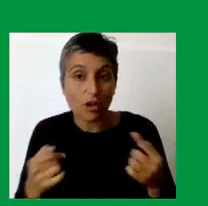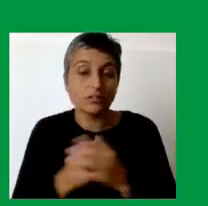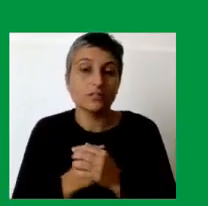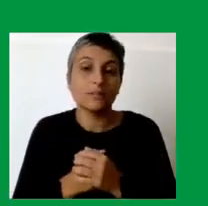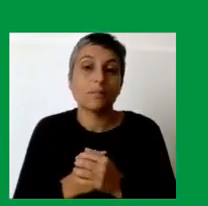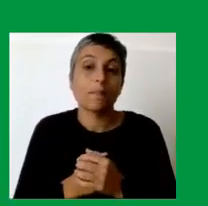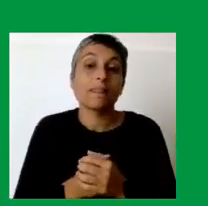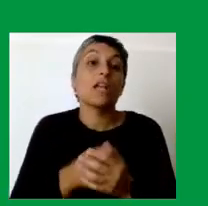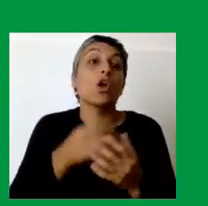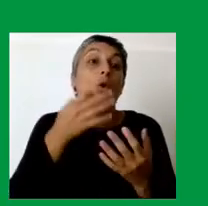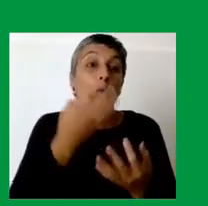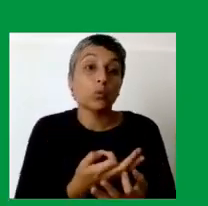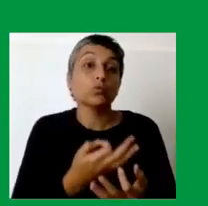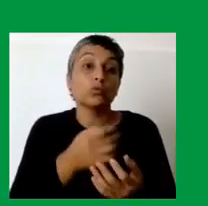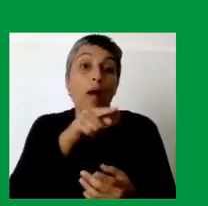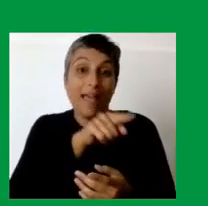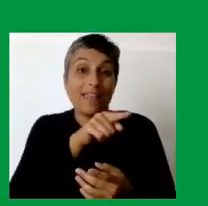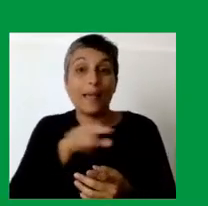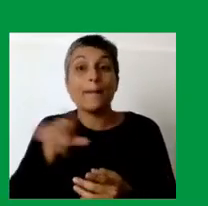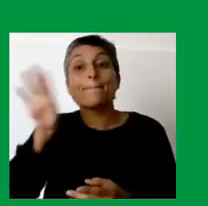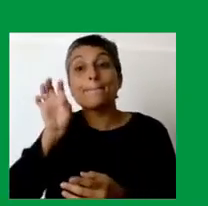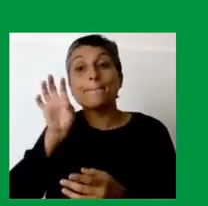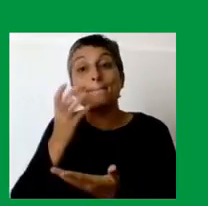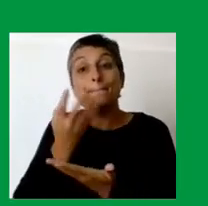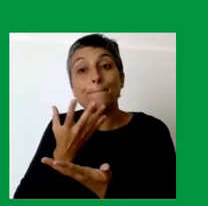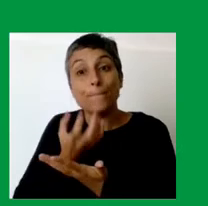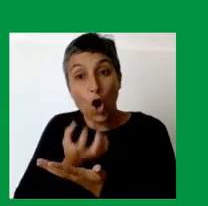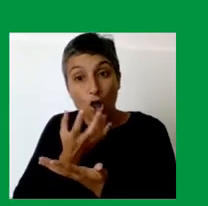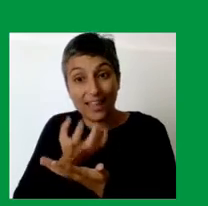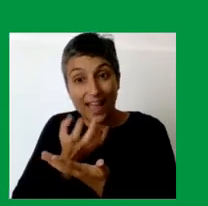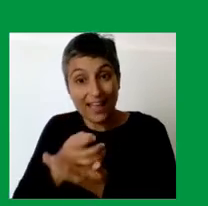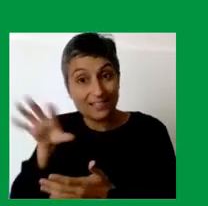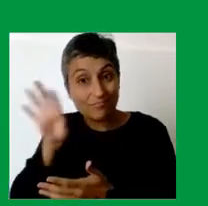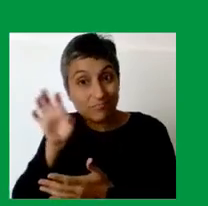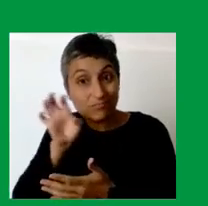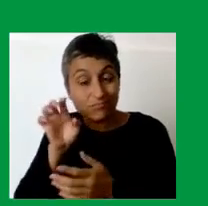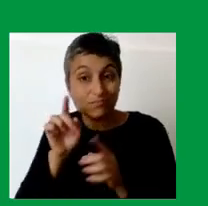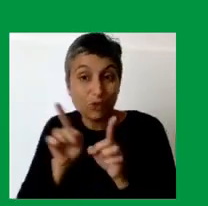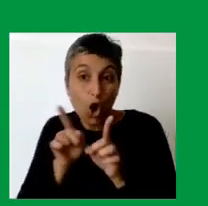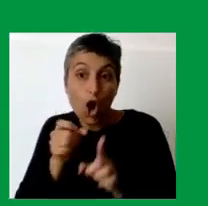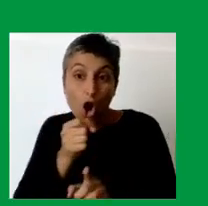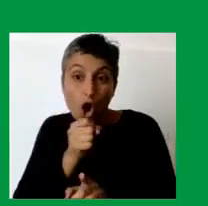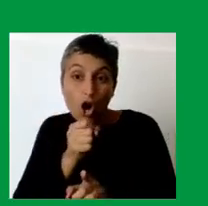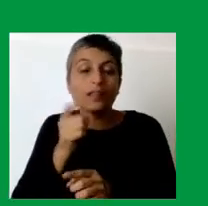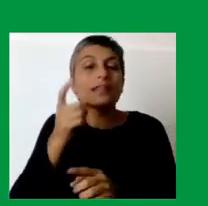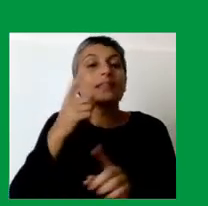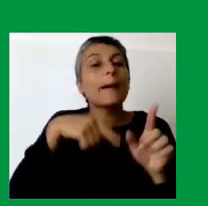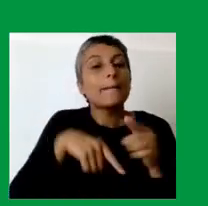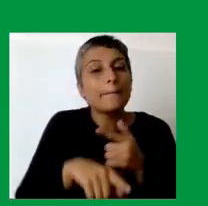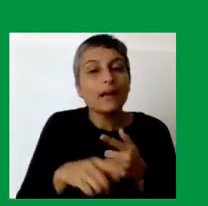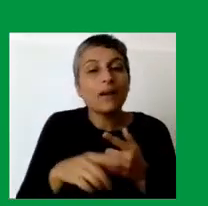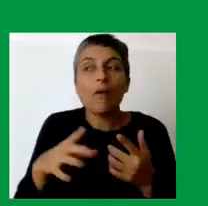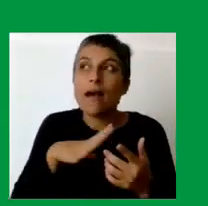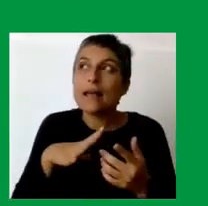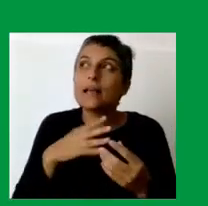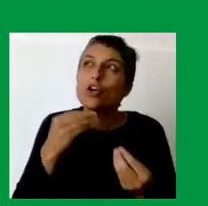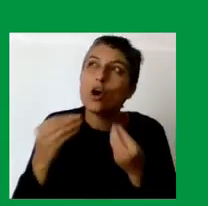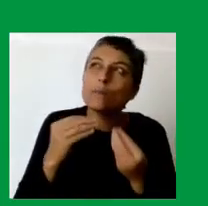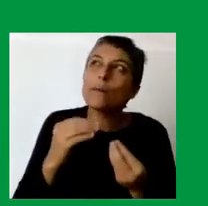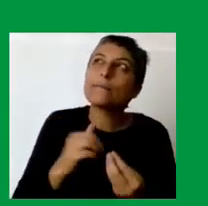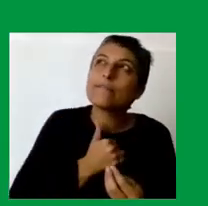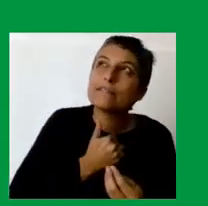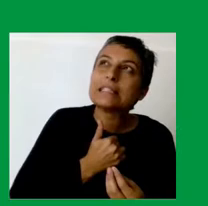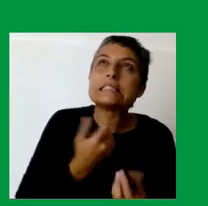una tendencia que es el podcast, y en principio que teníamos la tensión de decir, ¿cómo lo podemos